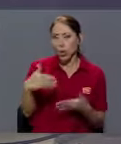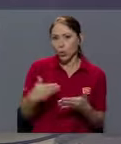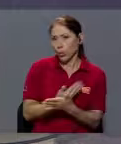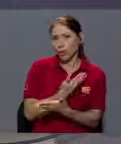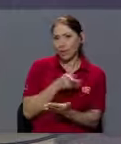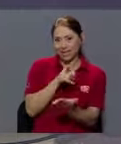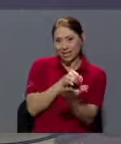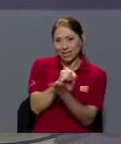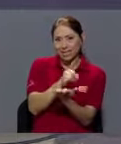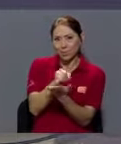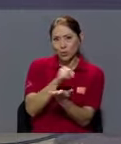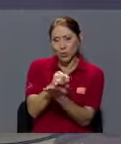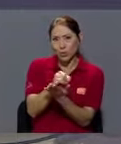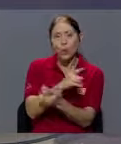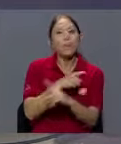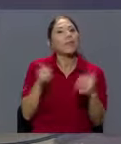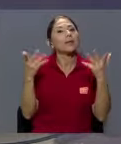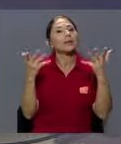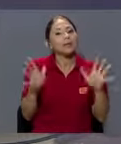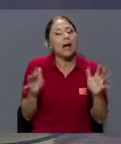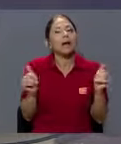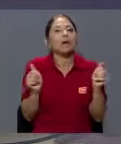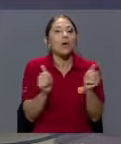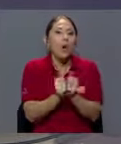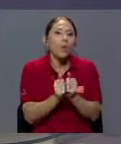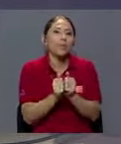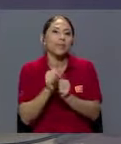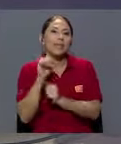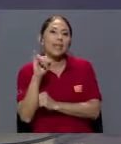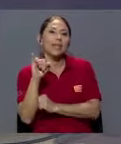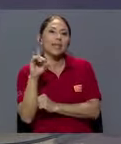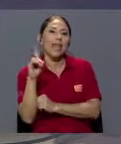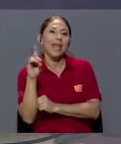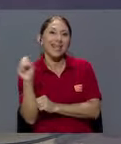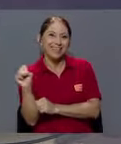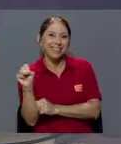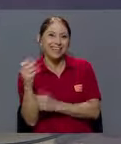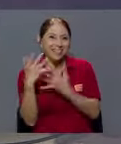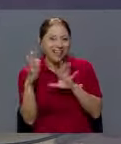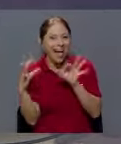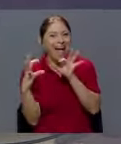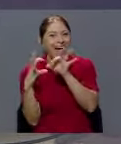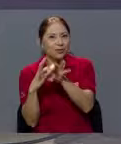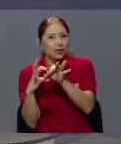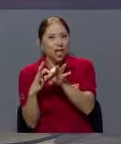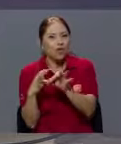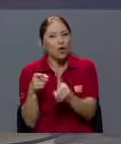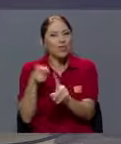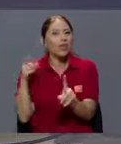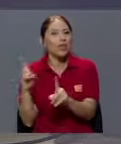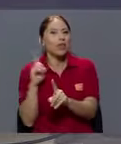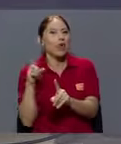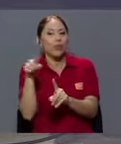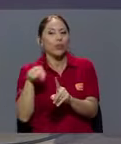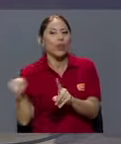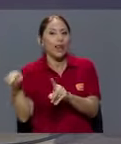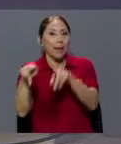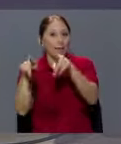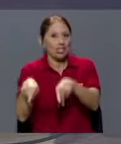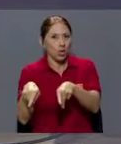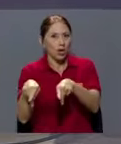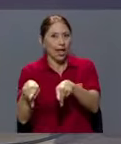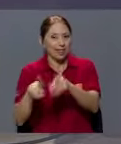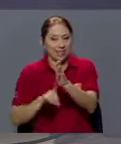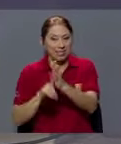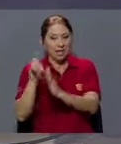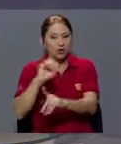Pero ya con la asociación con el IDS o el Distrito de Procedencia, de Desarrollo Social del Distrito de Procedencia